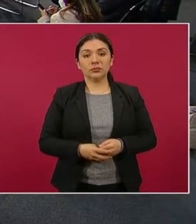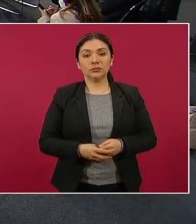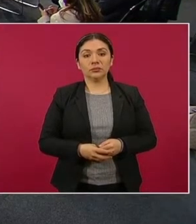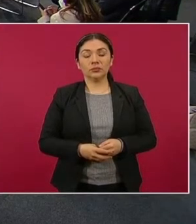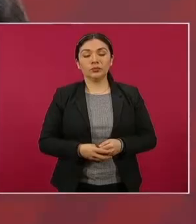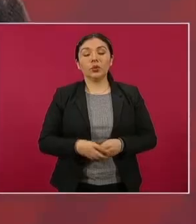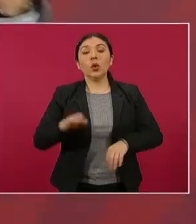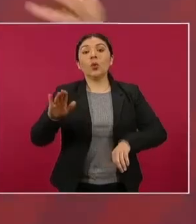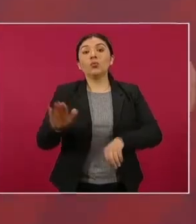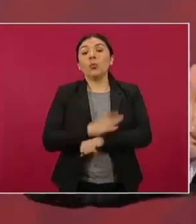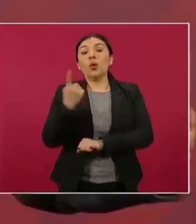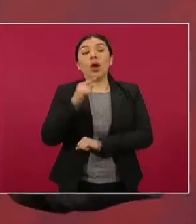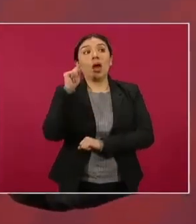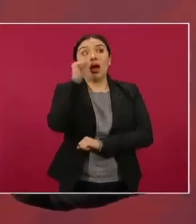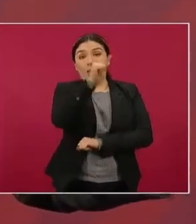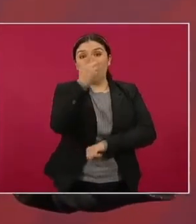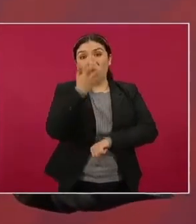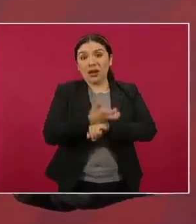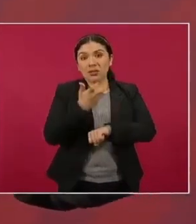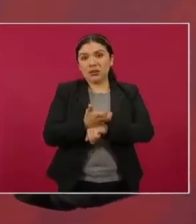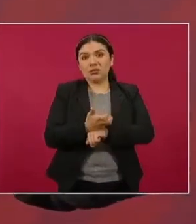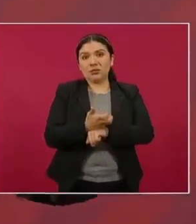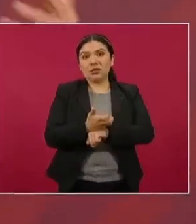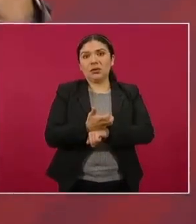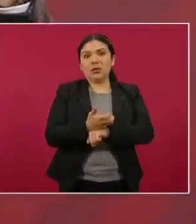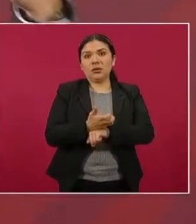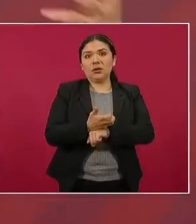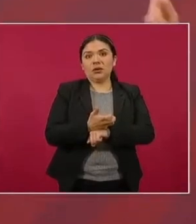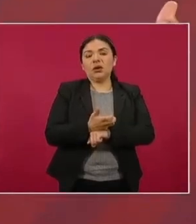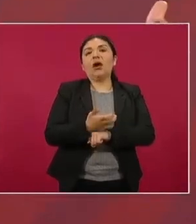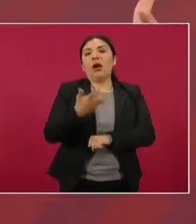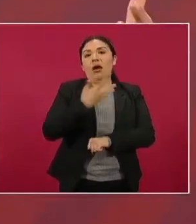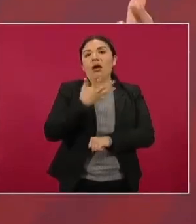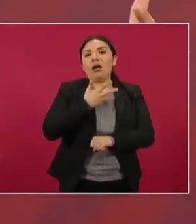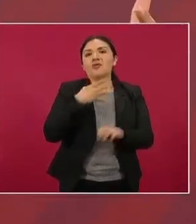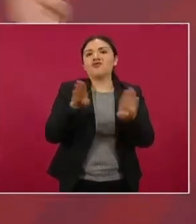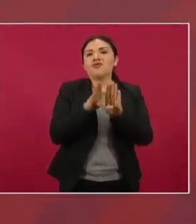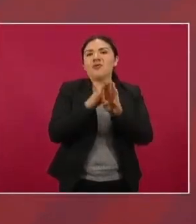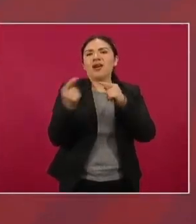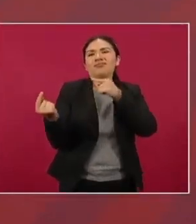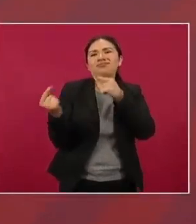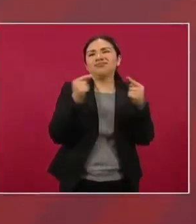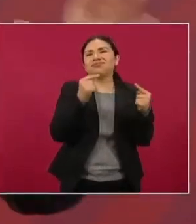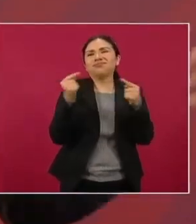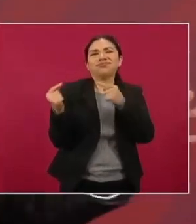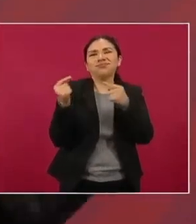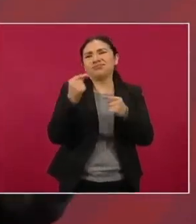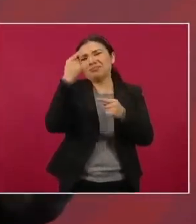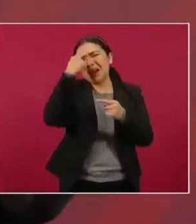muestran diferencias comerciales nosotros